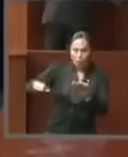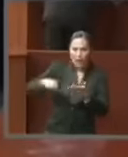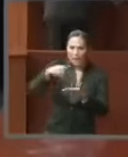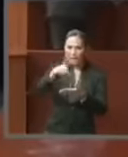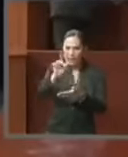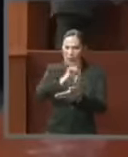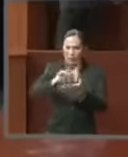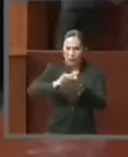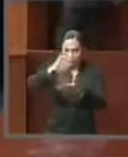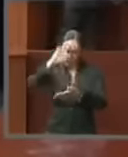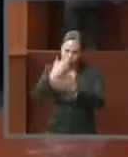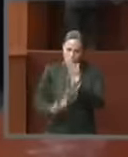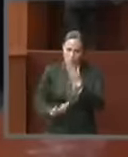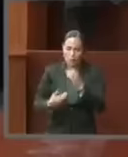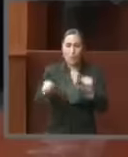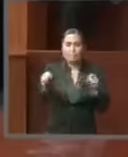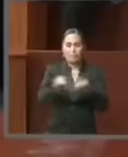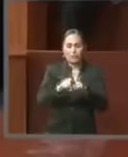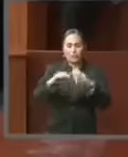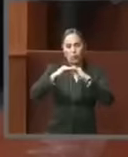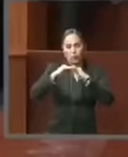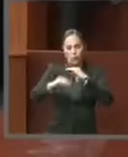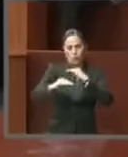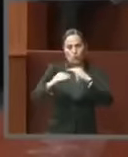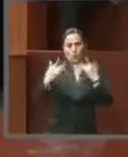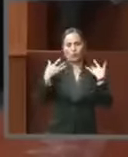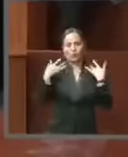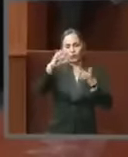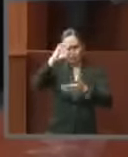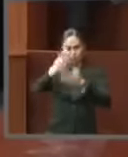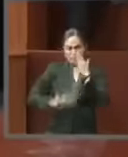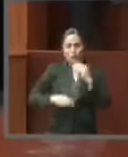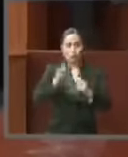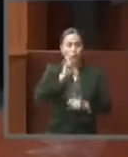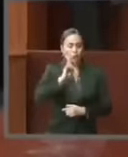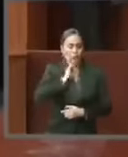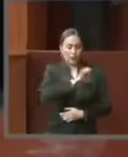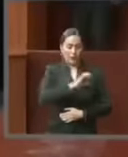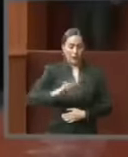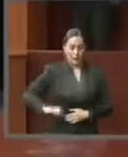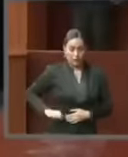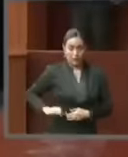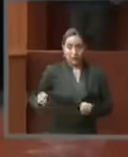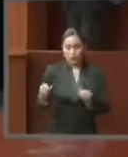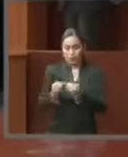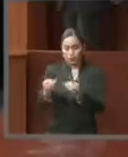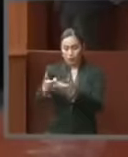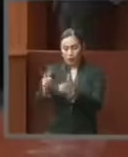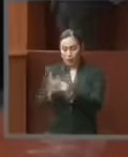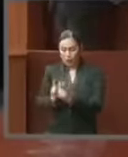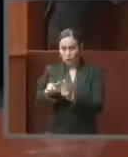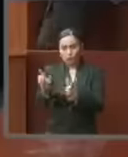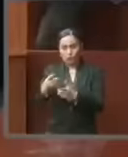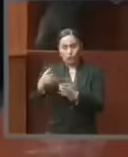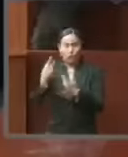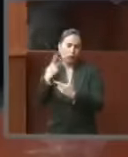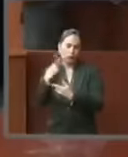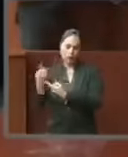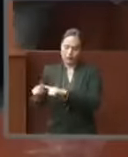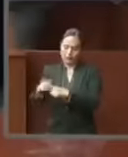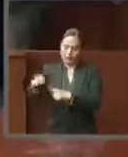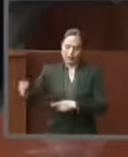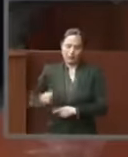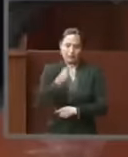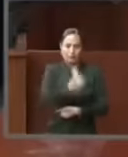correspondiente vulneración al principio de tanto por la candidata involucrada como por los partidos que la postularon